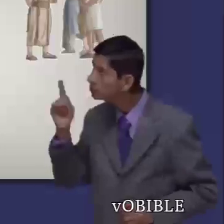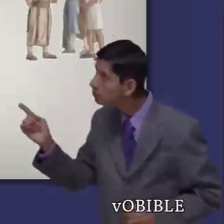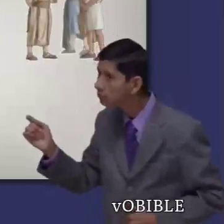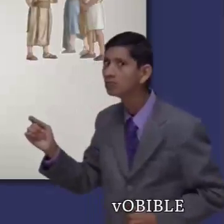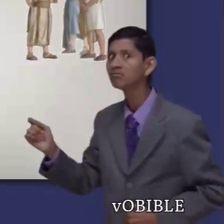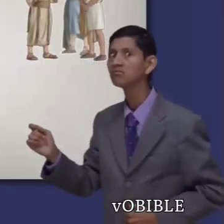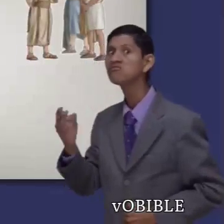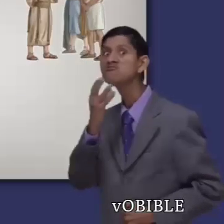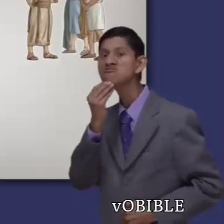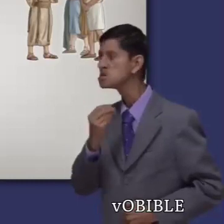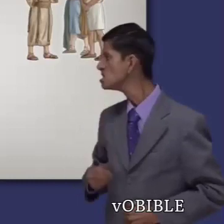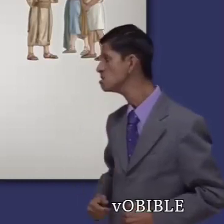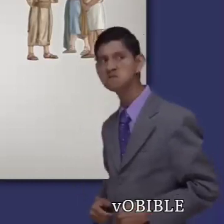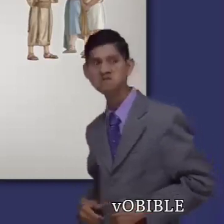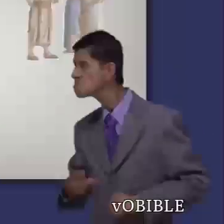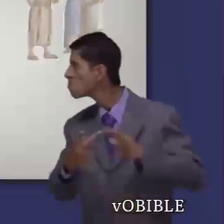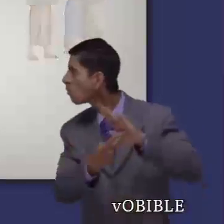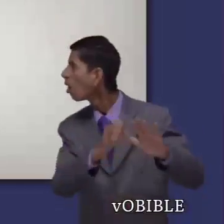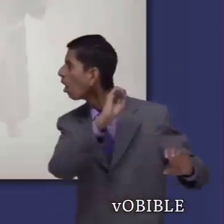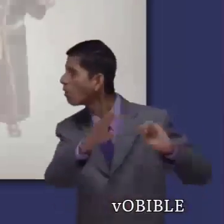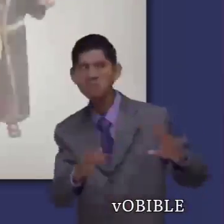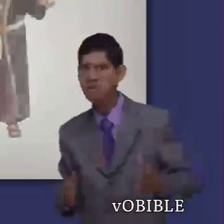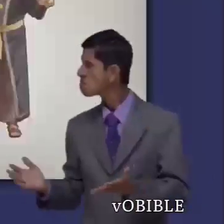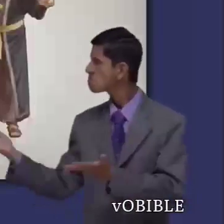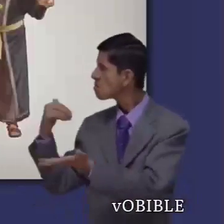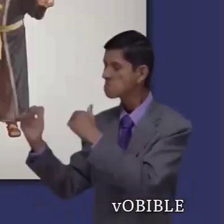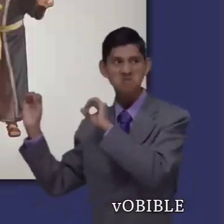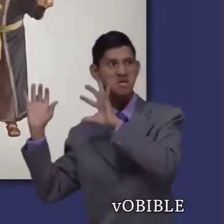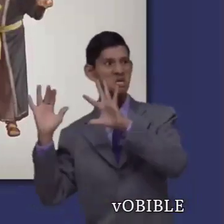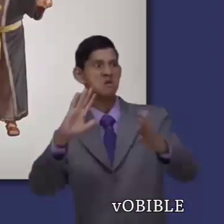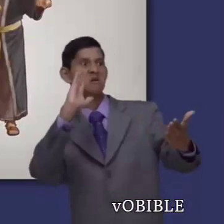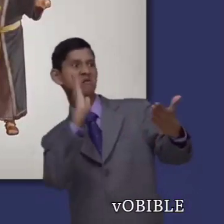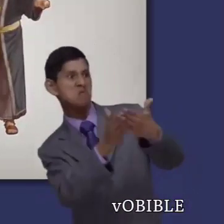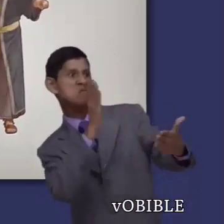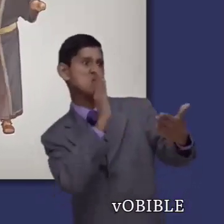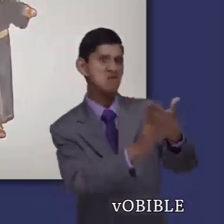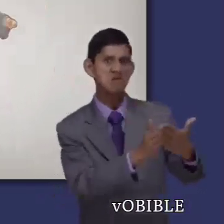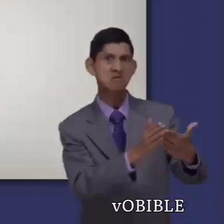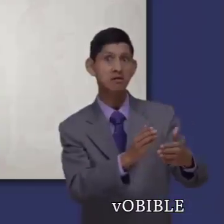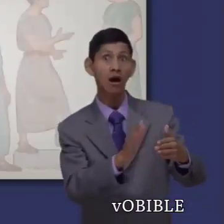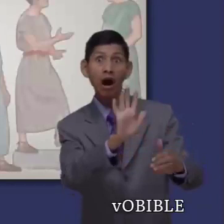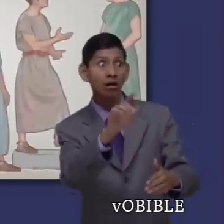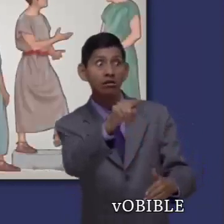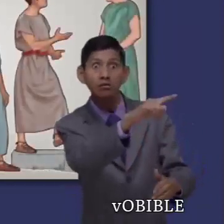Celosos por el éxito de Pablo, algunos opositores judíos incitaron a una chusma violenta en su contra. La congregación siguió